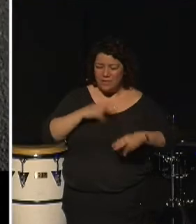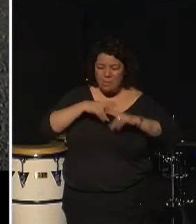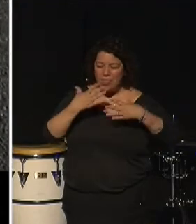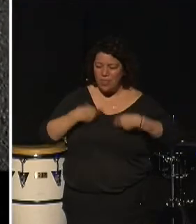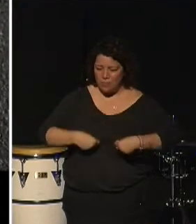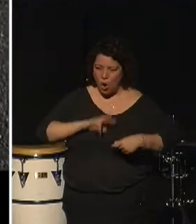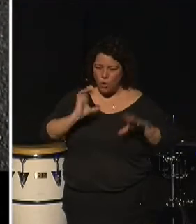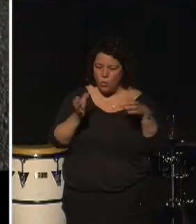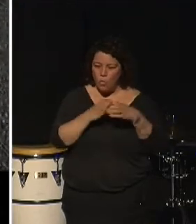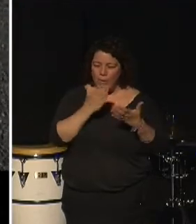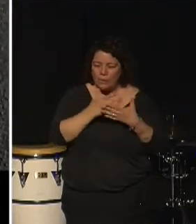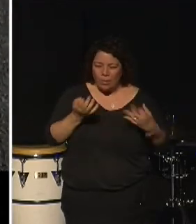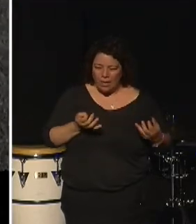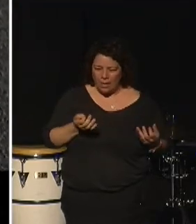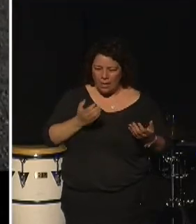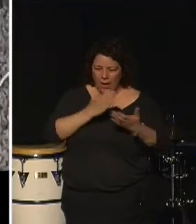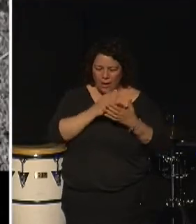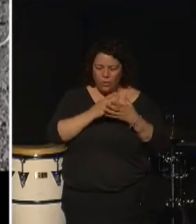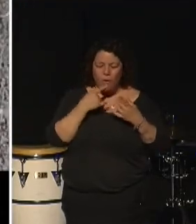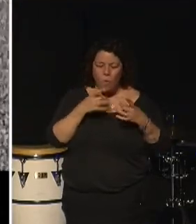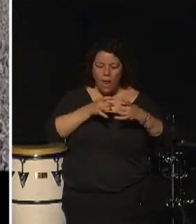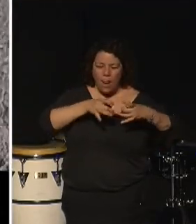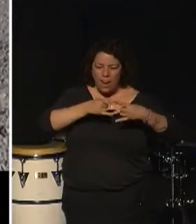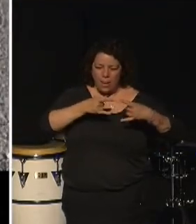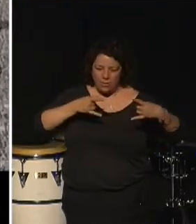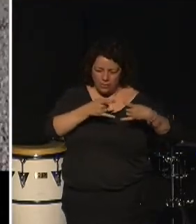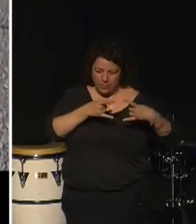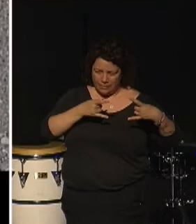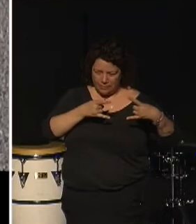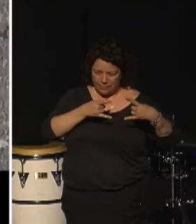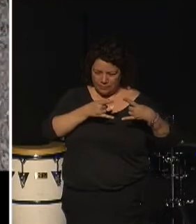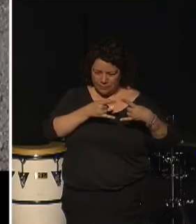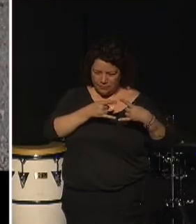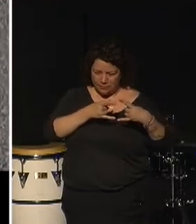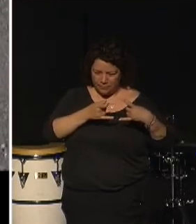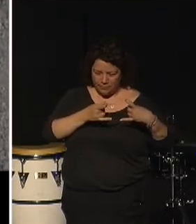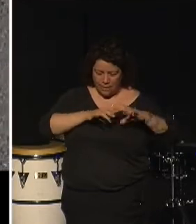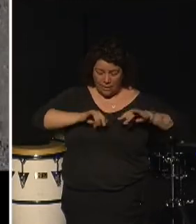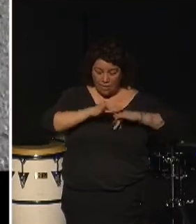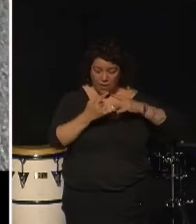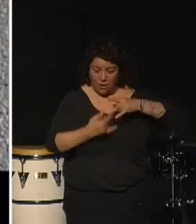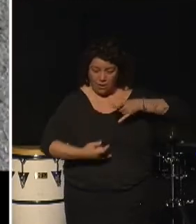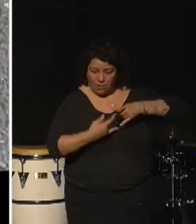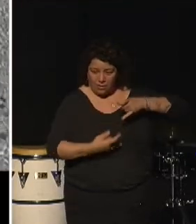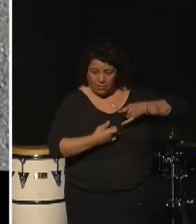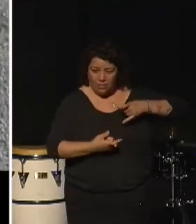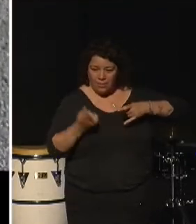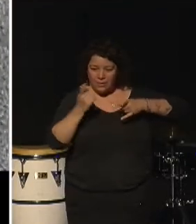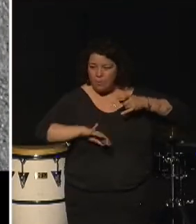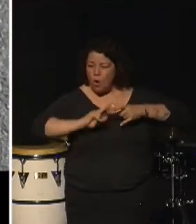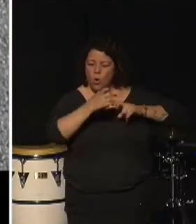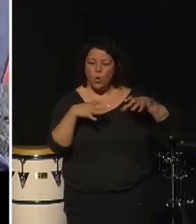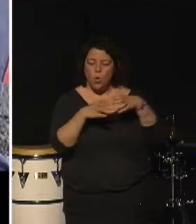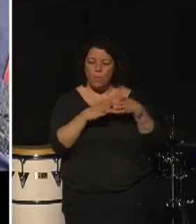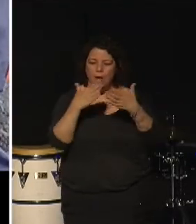a grupos que estudiaban el electromagnetismo de las capas altas de la Tierra. También con otros grupos que